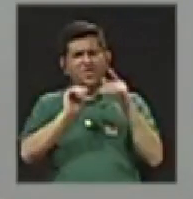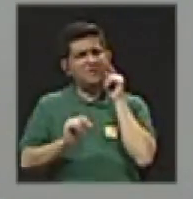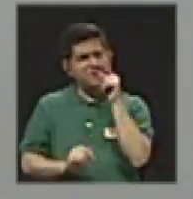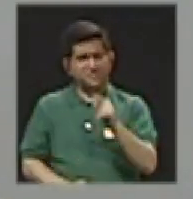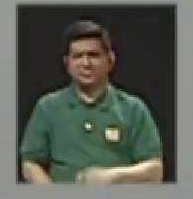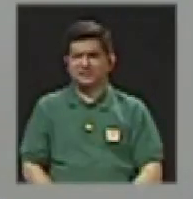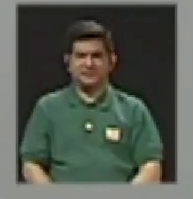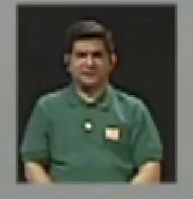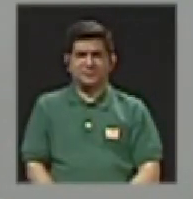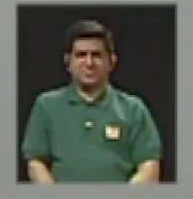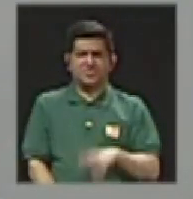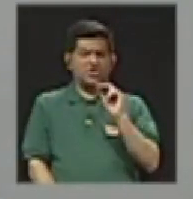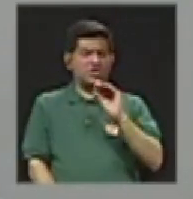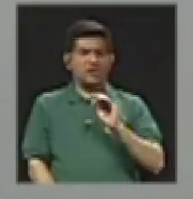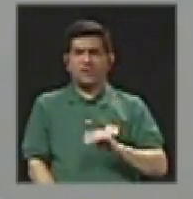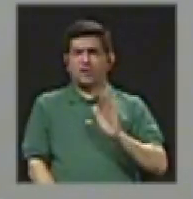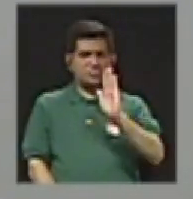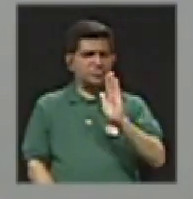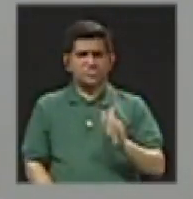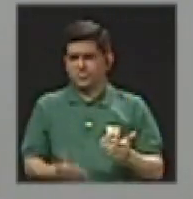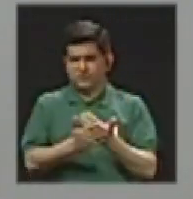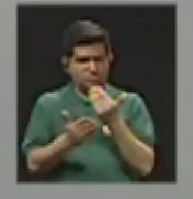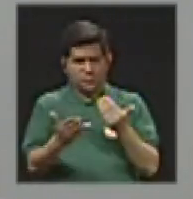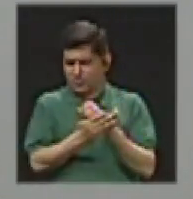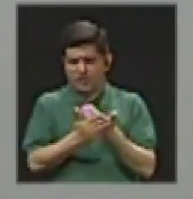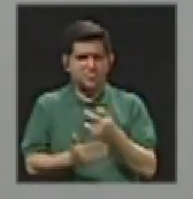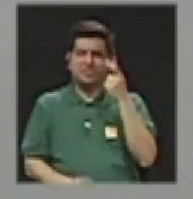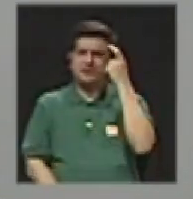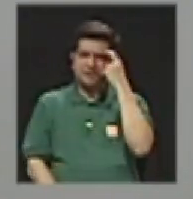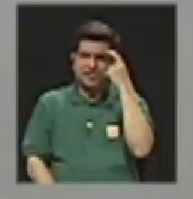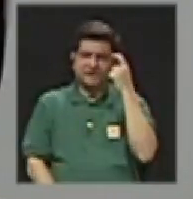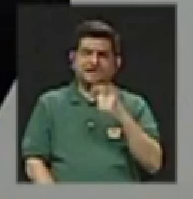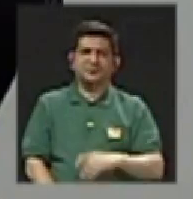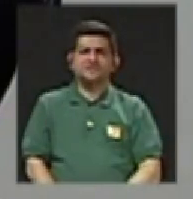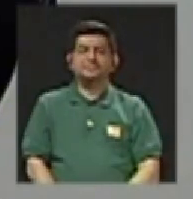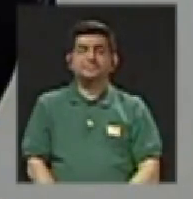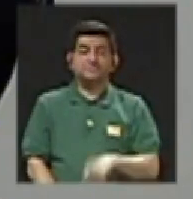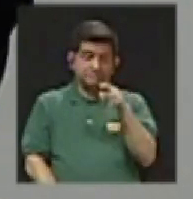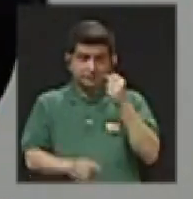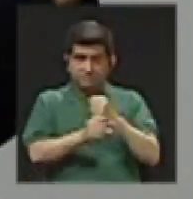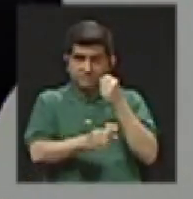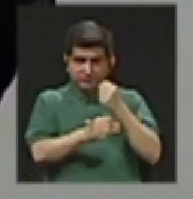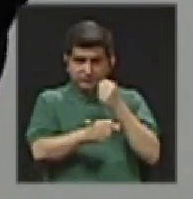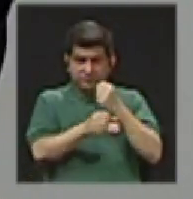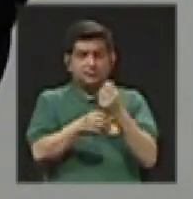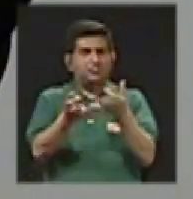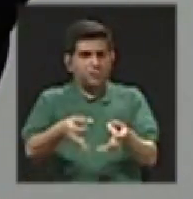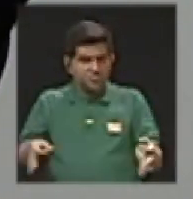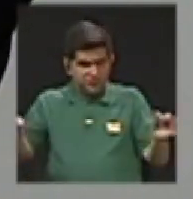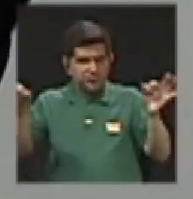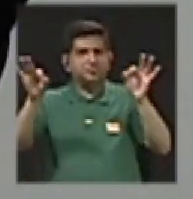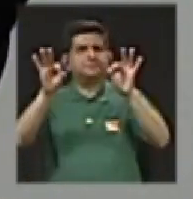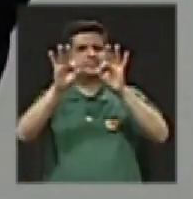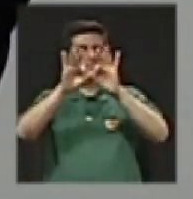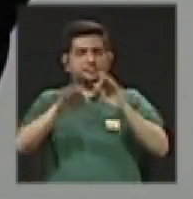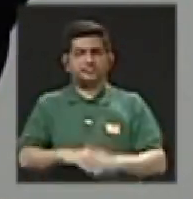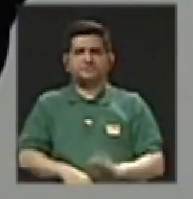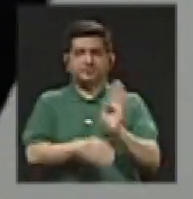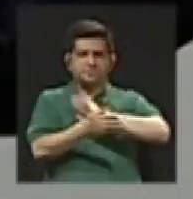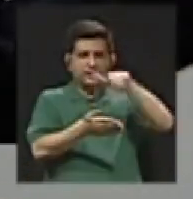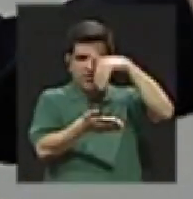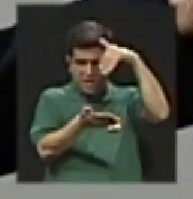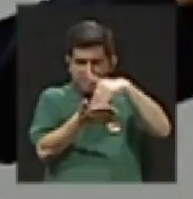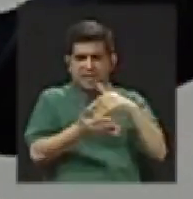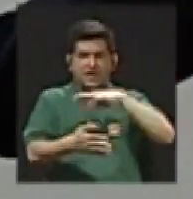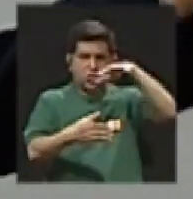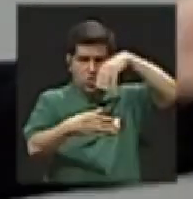ni siquiera del suyo, que es más reciente, sino de este trabajo tan importante que está haciendo el Banco Central en